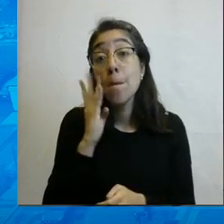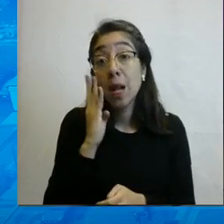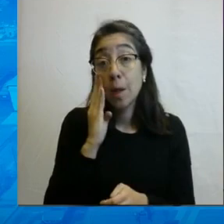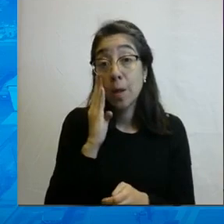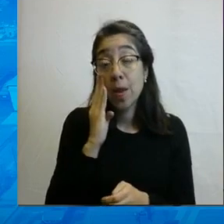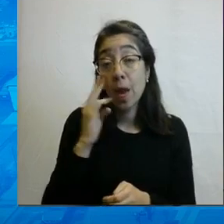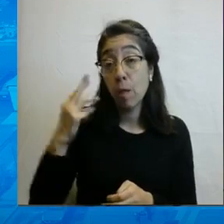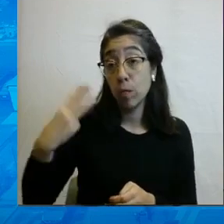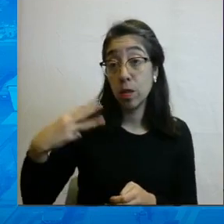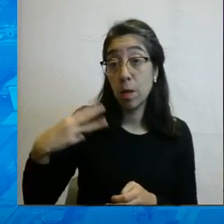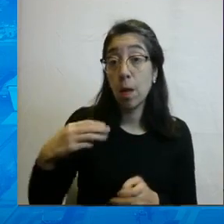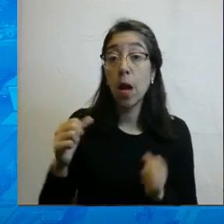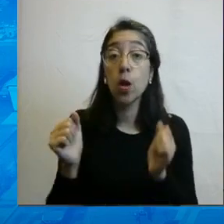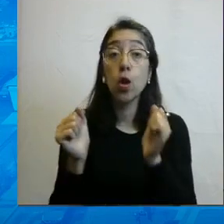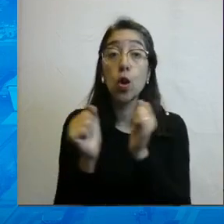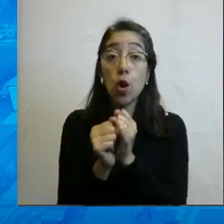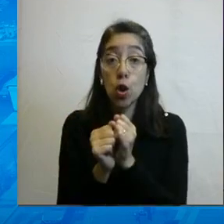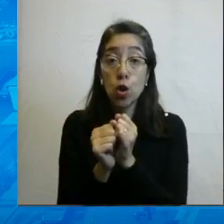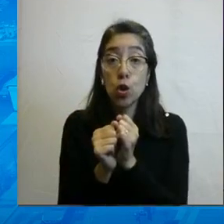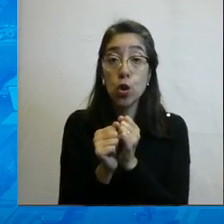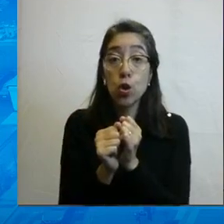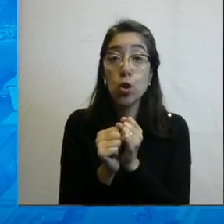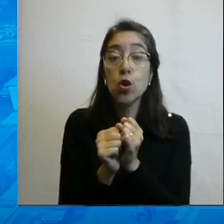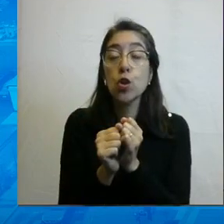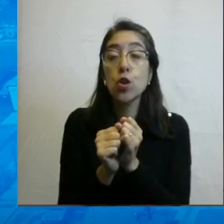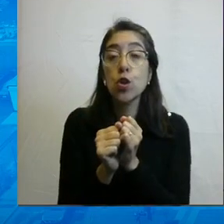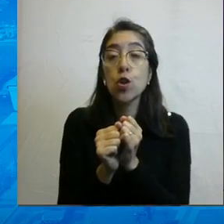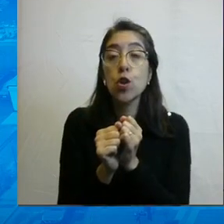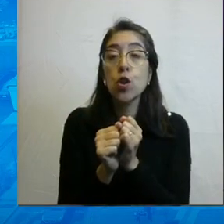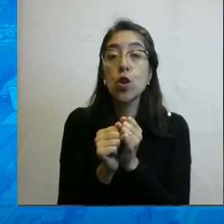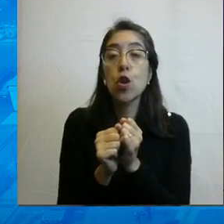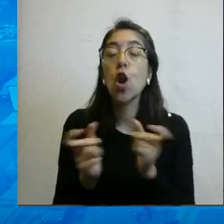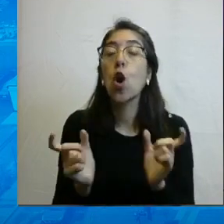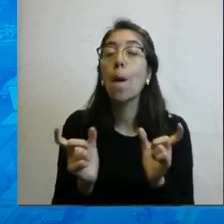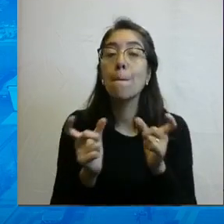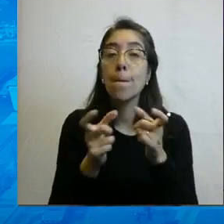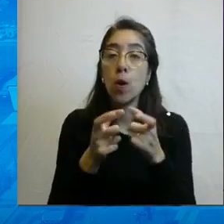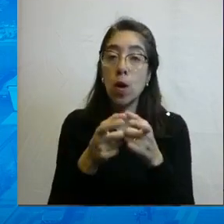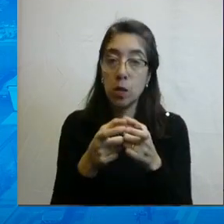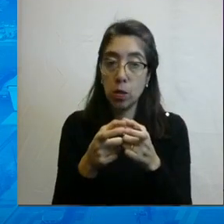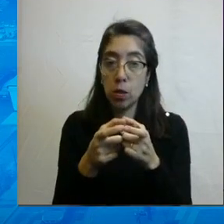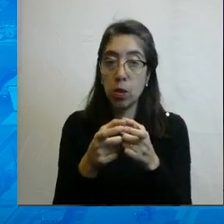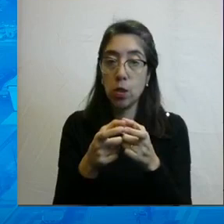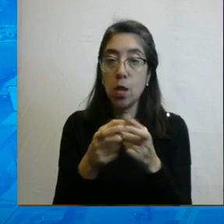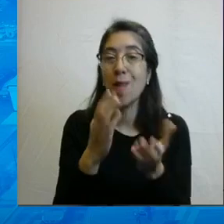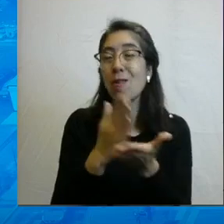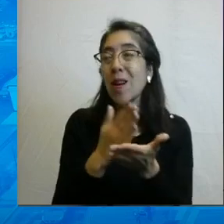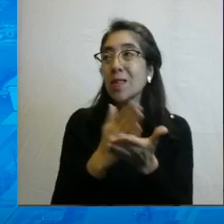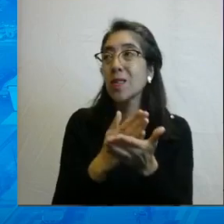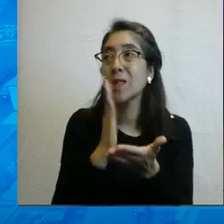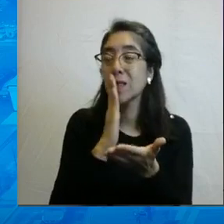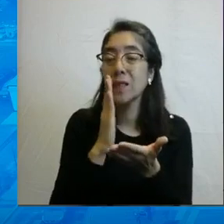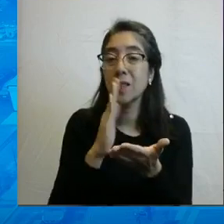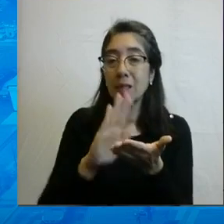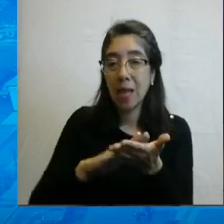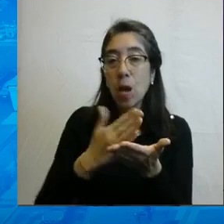nos explique en qué consiste la aprobación que se solicita al Consejo Municipal. Muchas gracias, alcalde. El